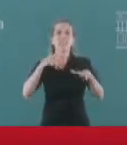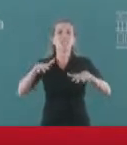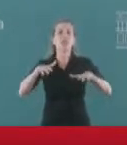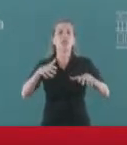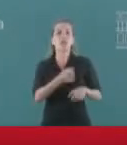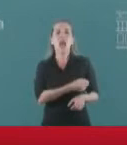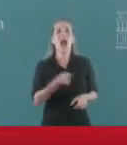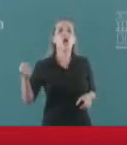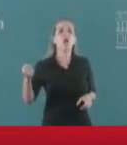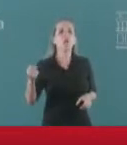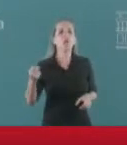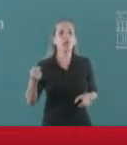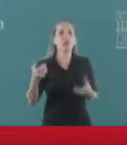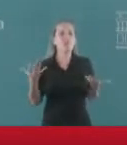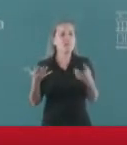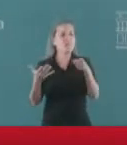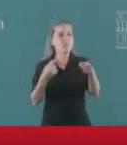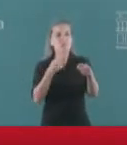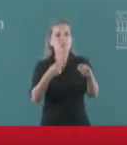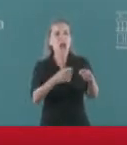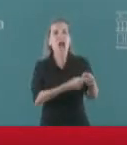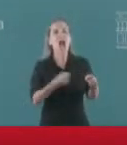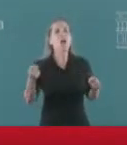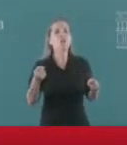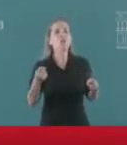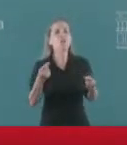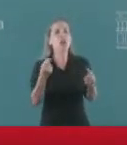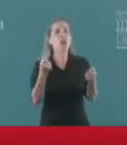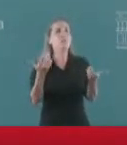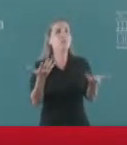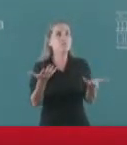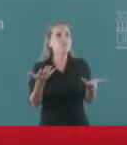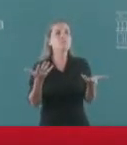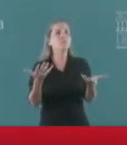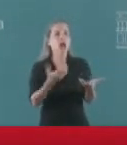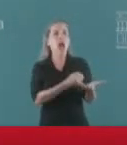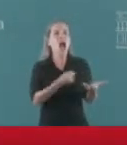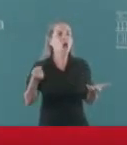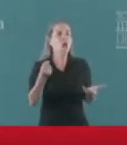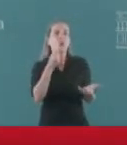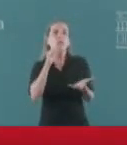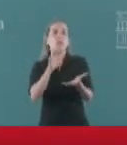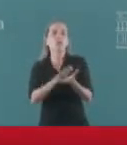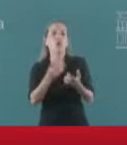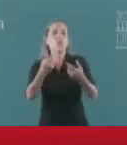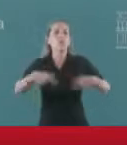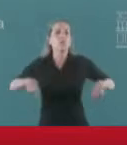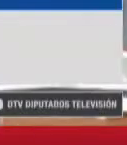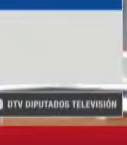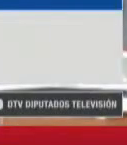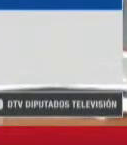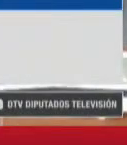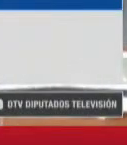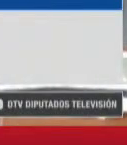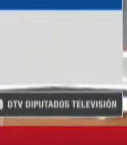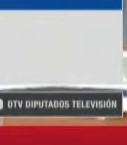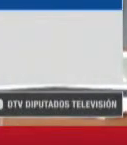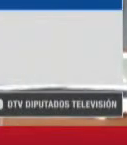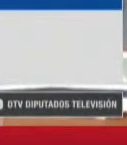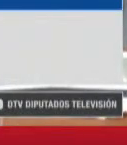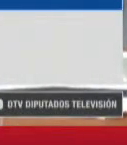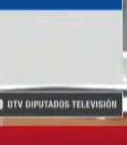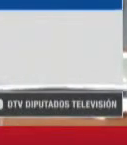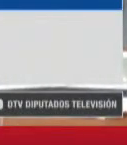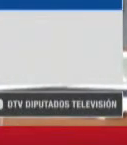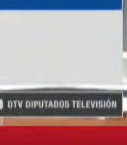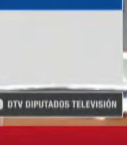también vamos a estar analizando los dichos del ministro de Seguridad, Aníbal Fernández, en el Congreso. Tuvo que ir